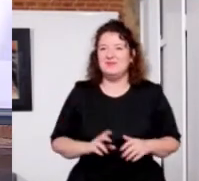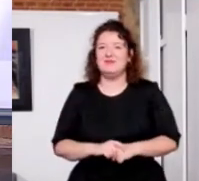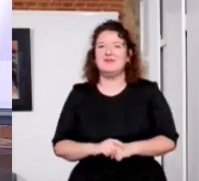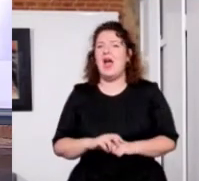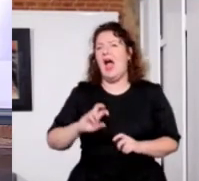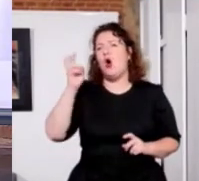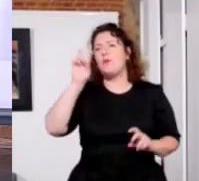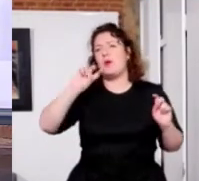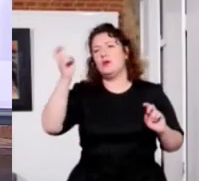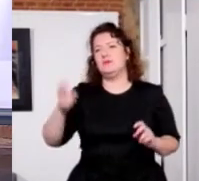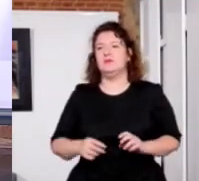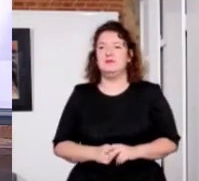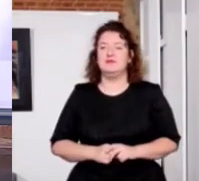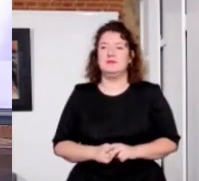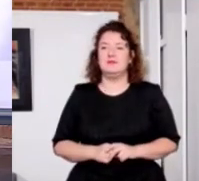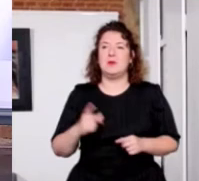se encuentren? Di.